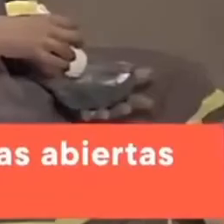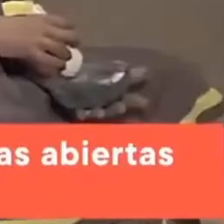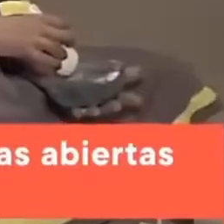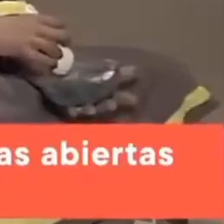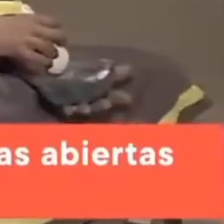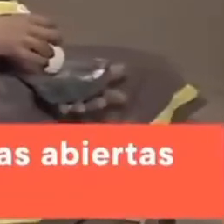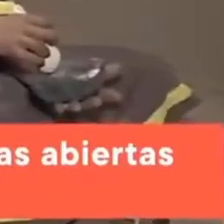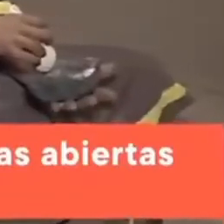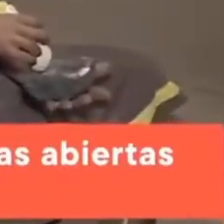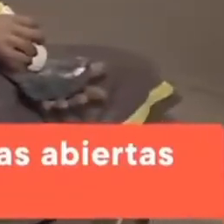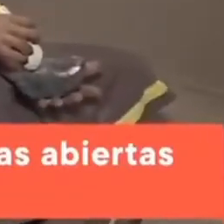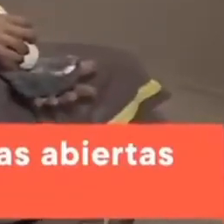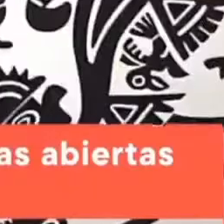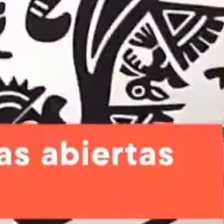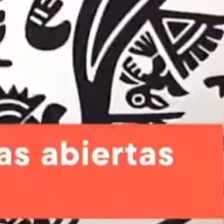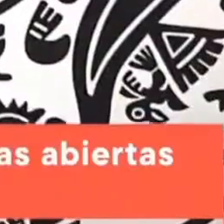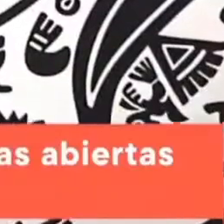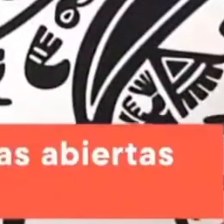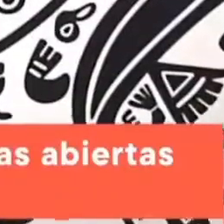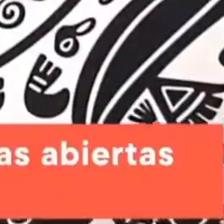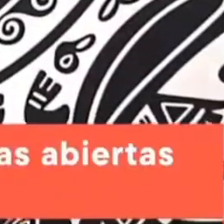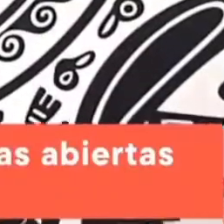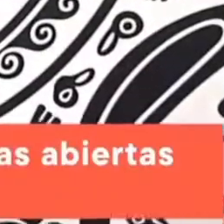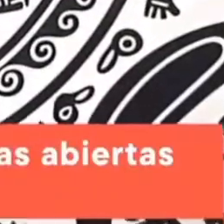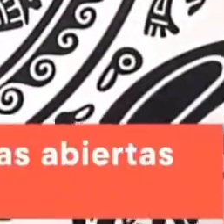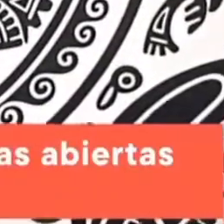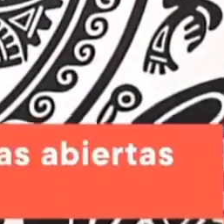testimonios arqueológicos de los antiguos peruanos.